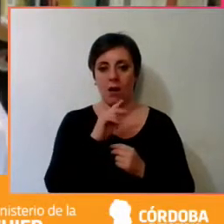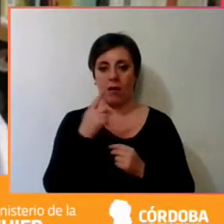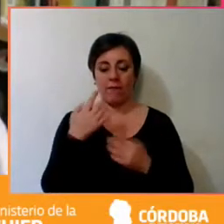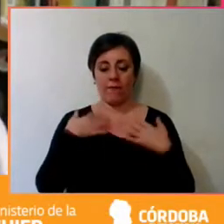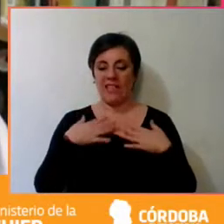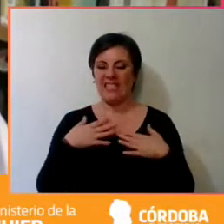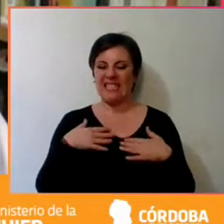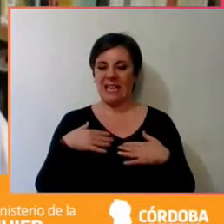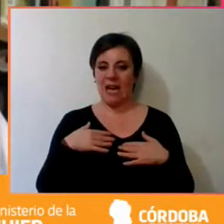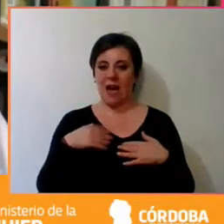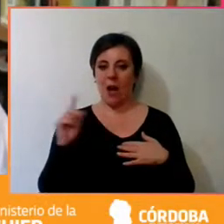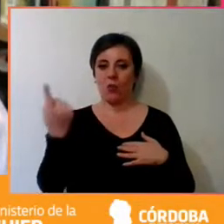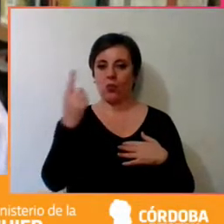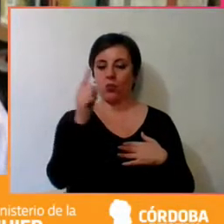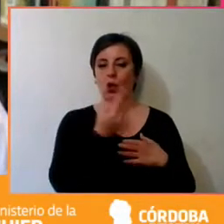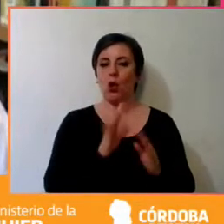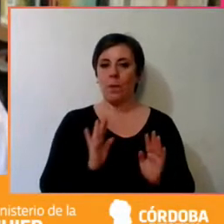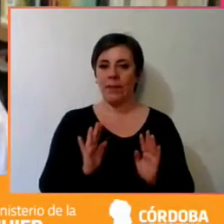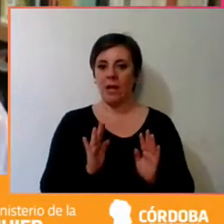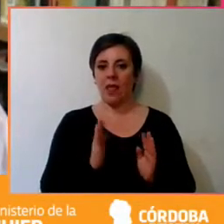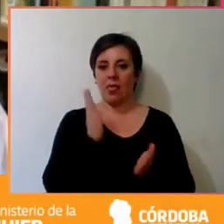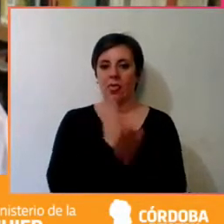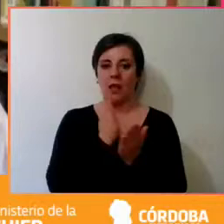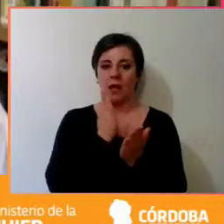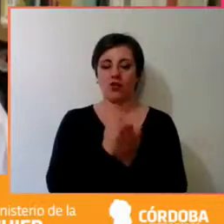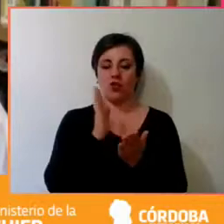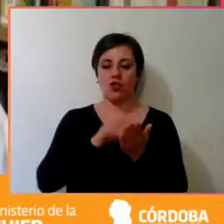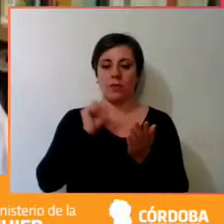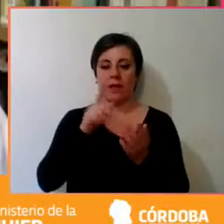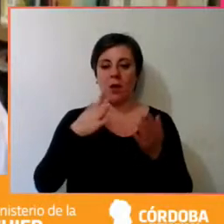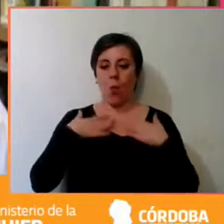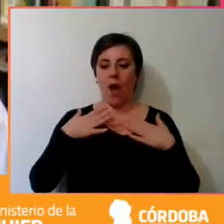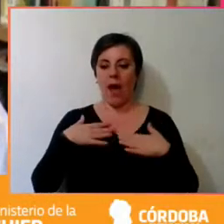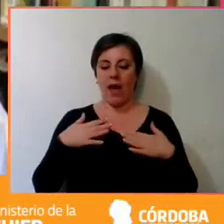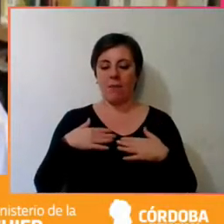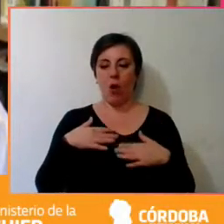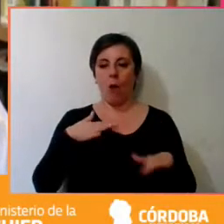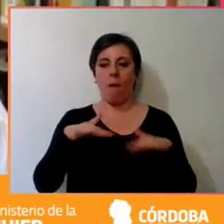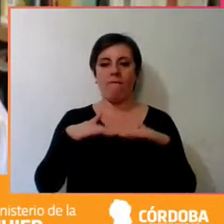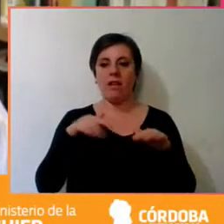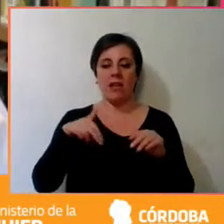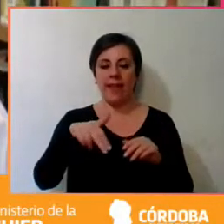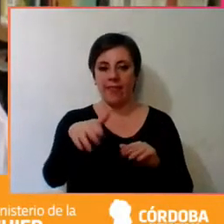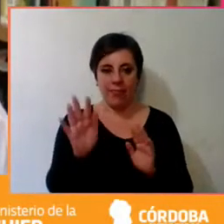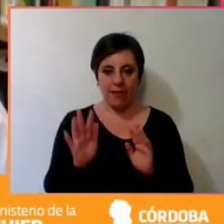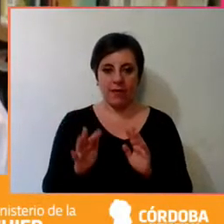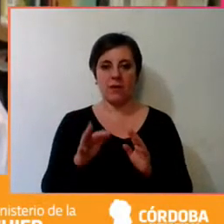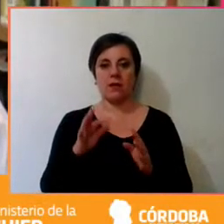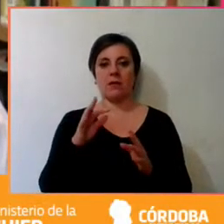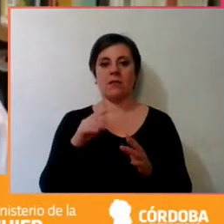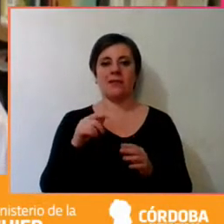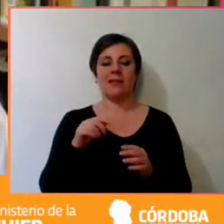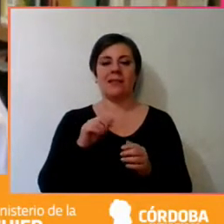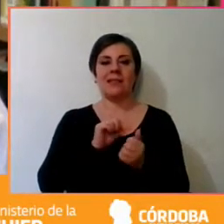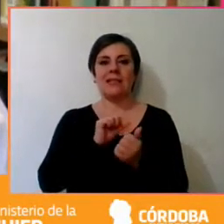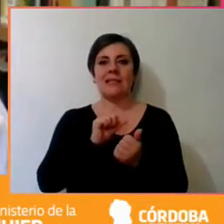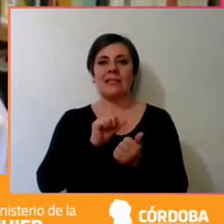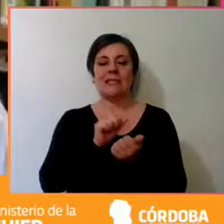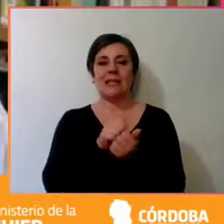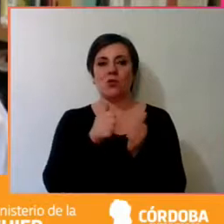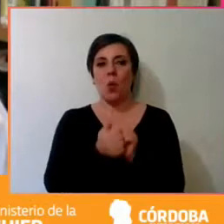física, el tema de los derechos sobre su cuerpo, sobre su movilidad, sobre su sexualidad,